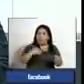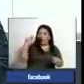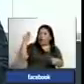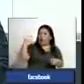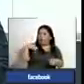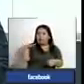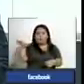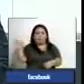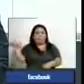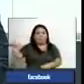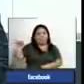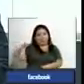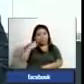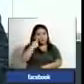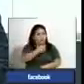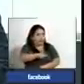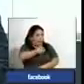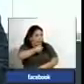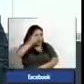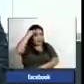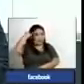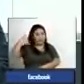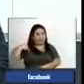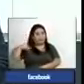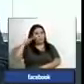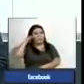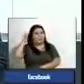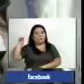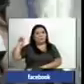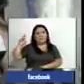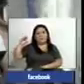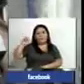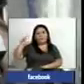marzo. Marcela Rivera tiene todos los detalles de esta situación.